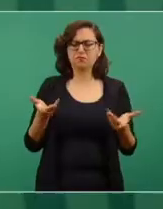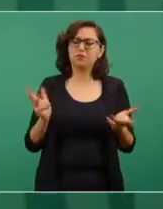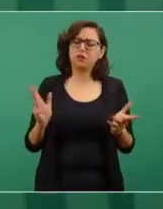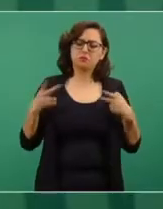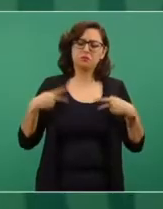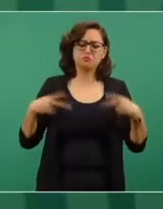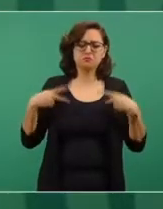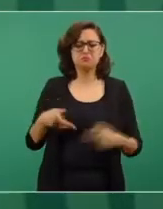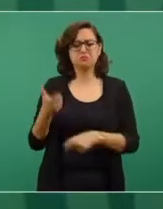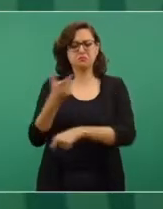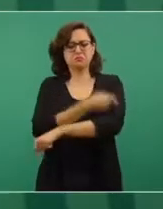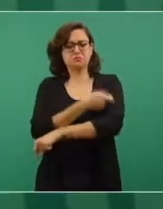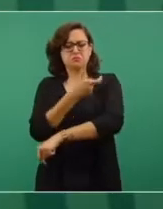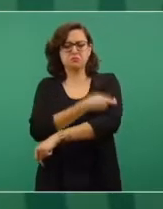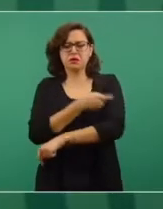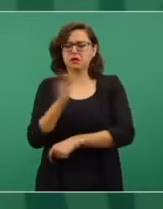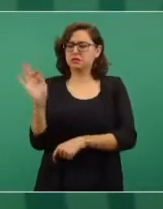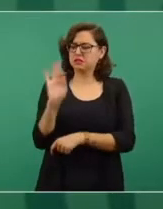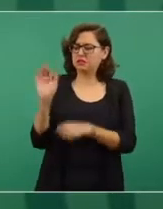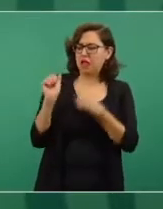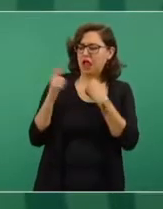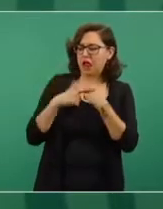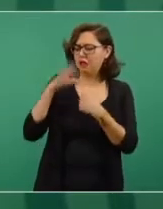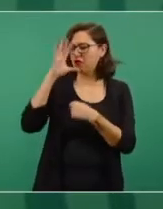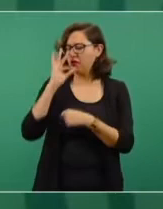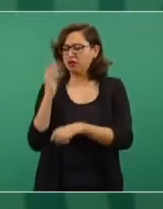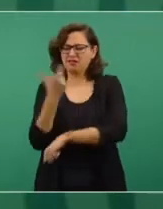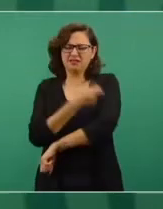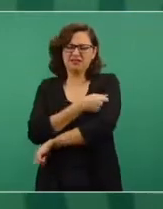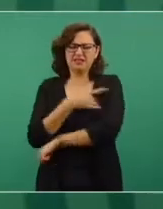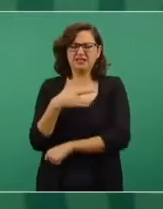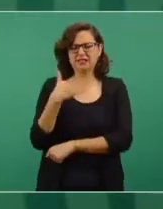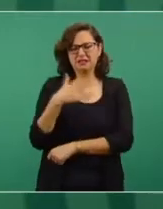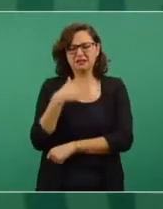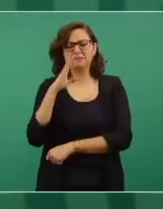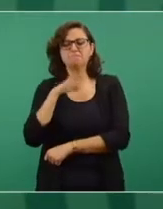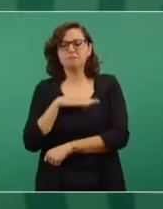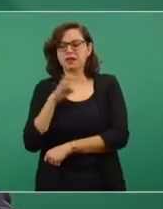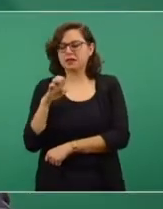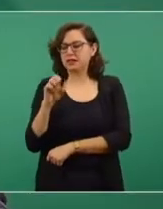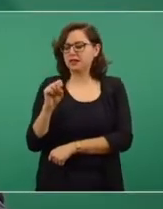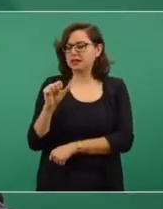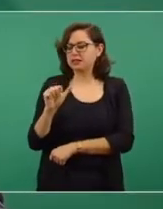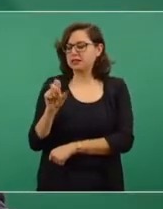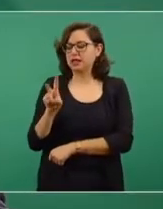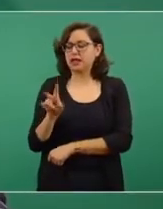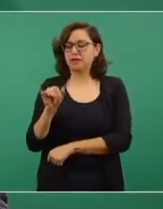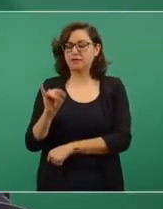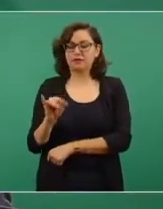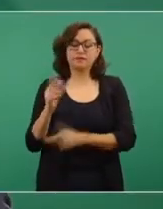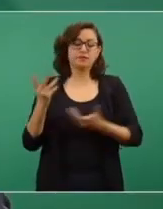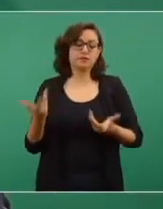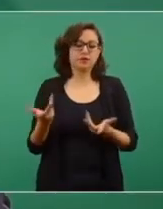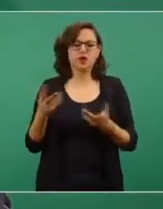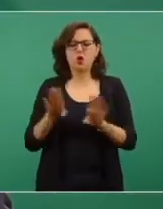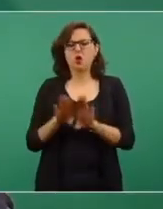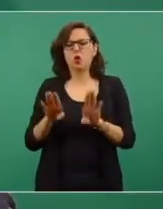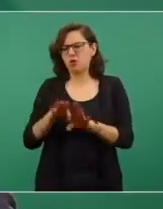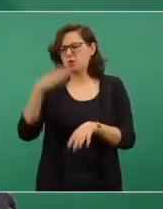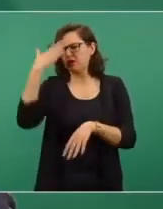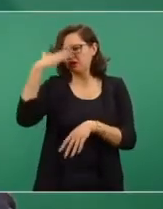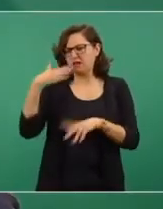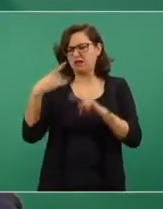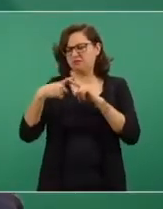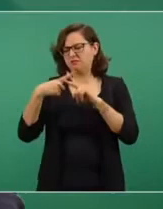inmunización, ESAVIS. Esta calificación es una calificación técnica establecida por la Organización Panamericana de la Salud hace